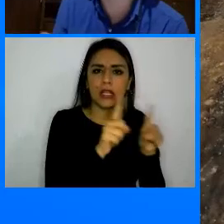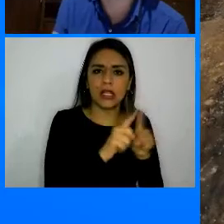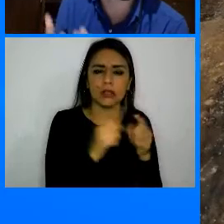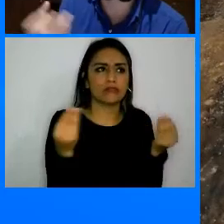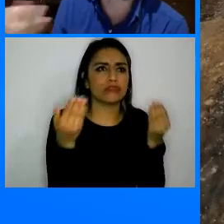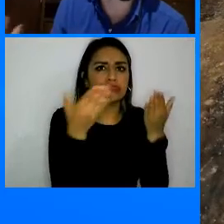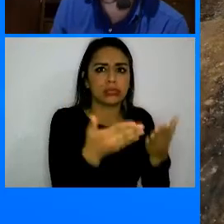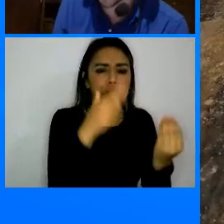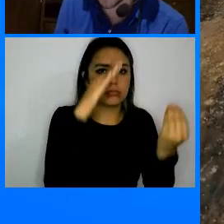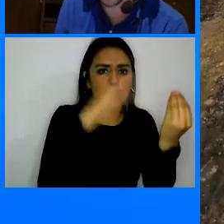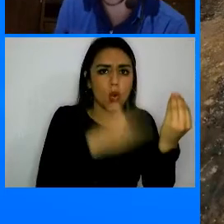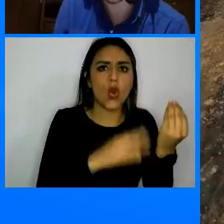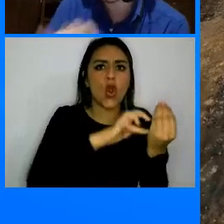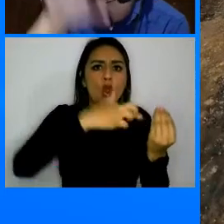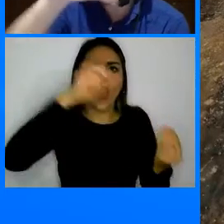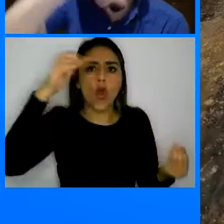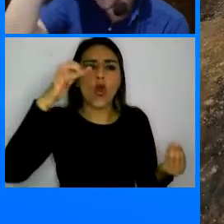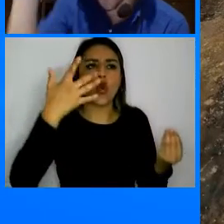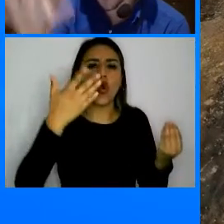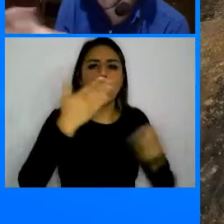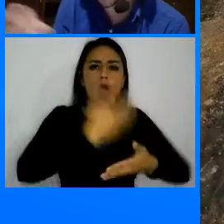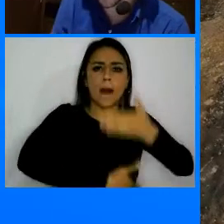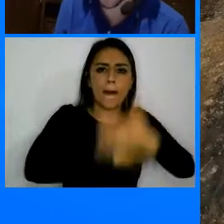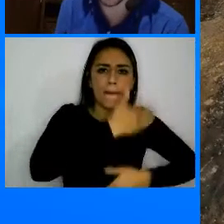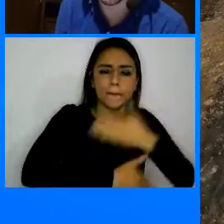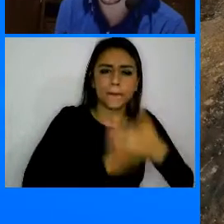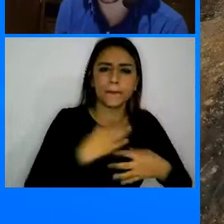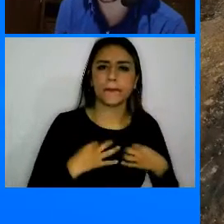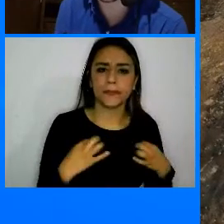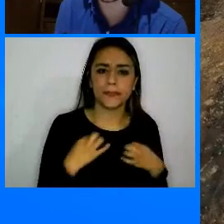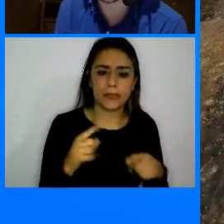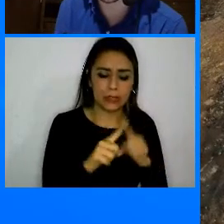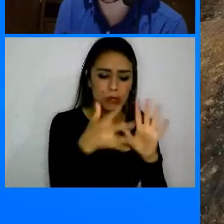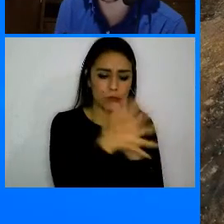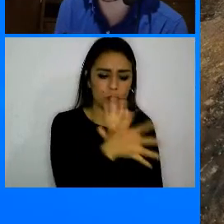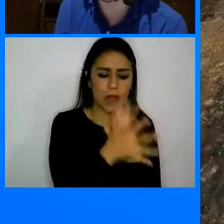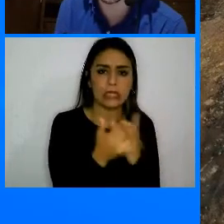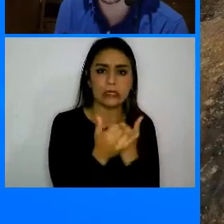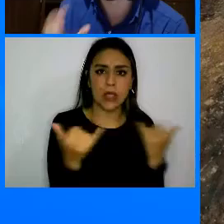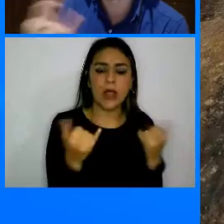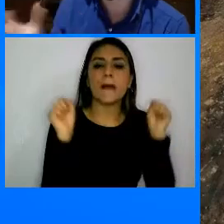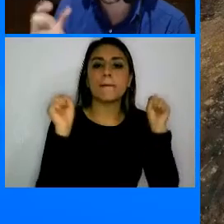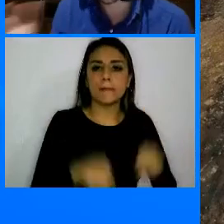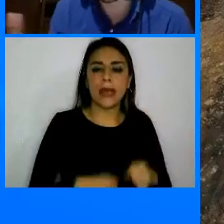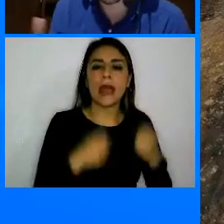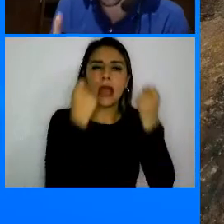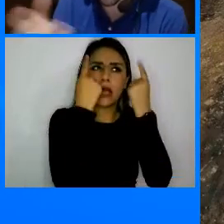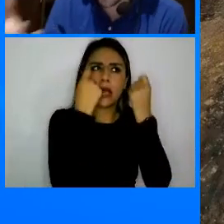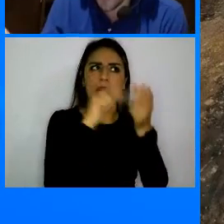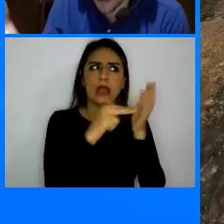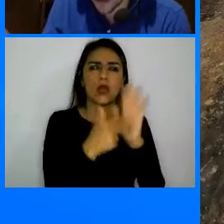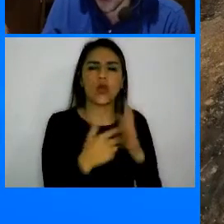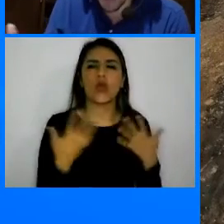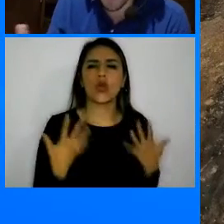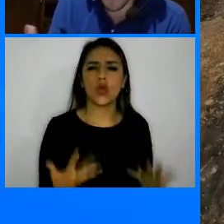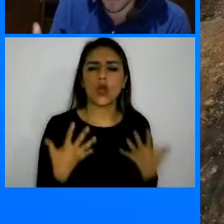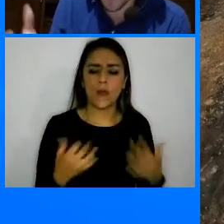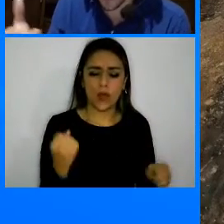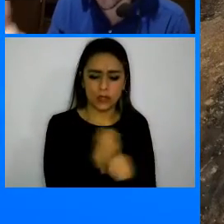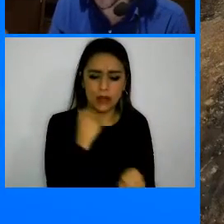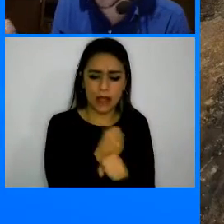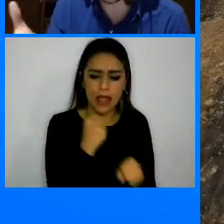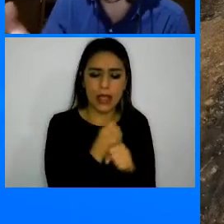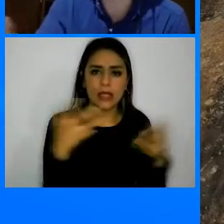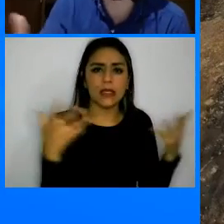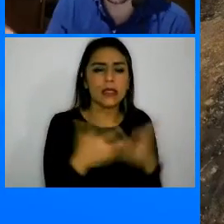algunos casos hay oro, hay textiles, y toda esta información les sirve a los arqueólogos para entender cómo trabajaban, cómo